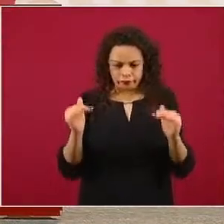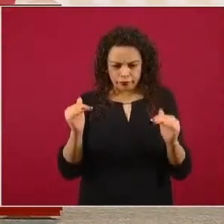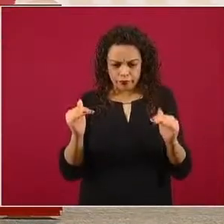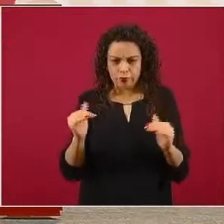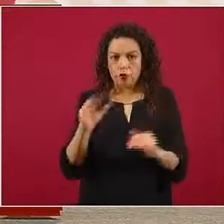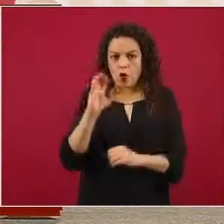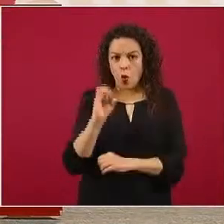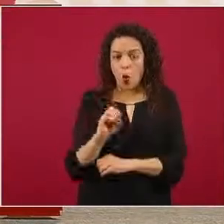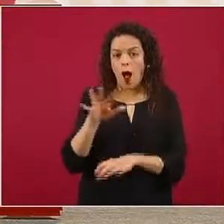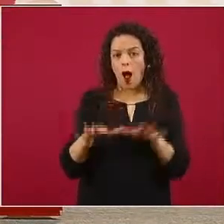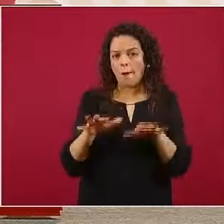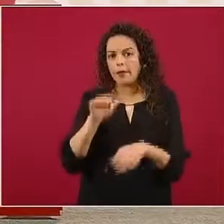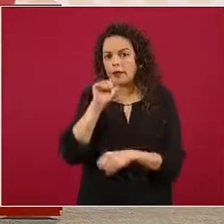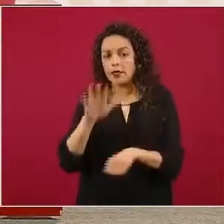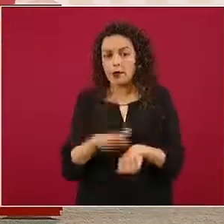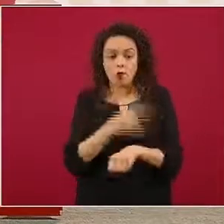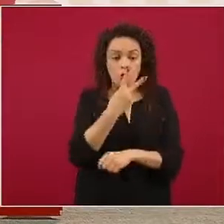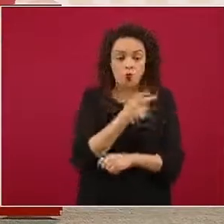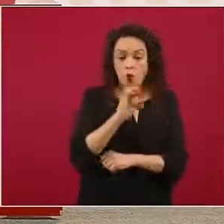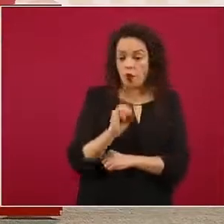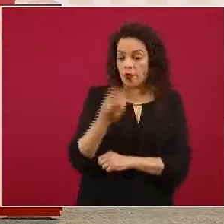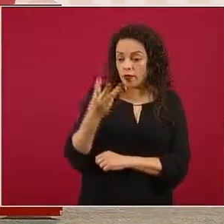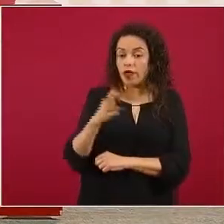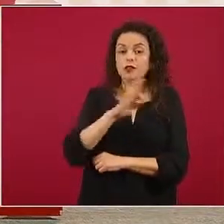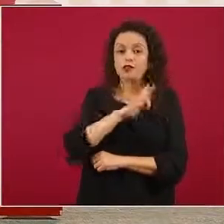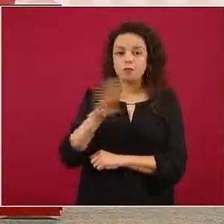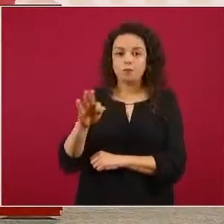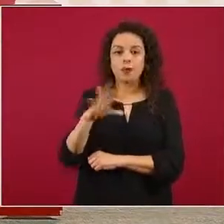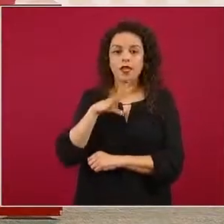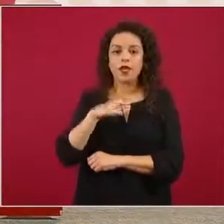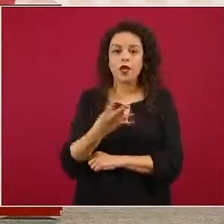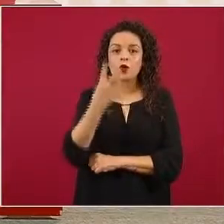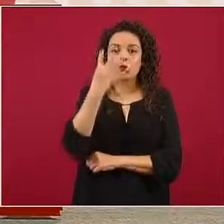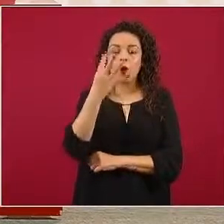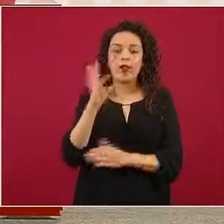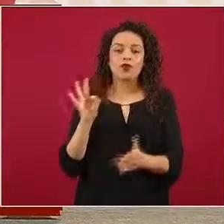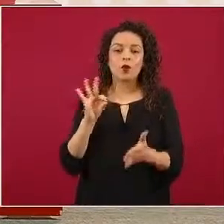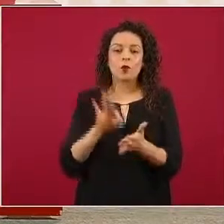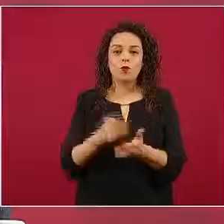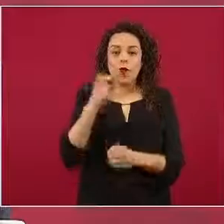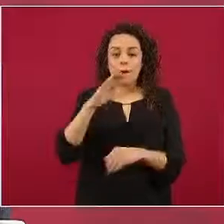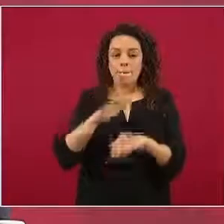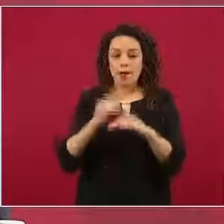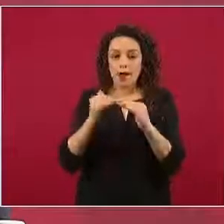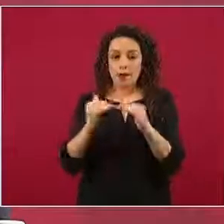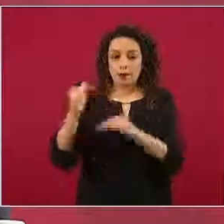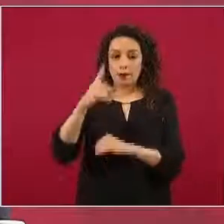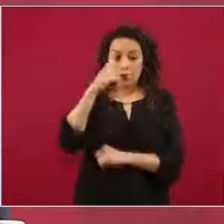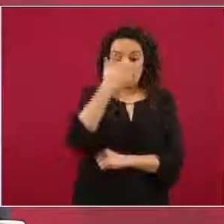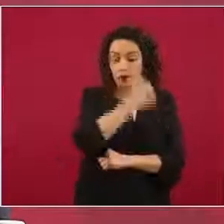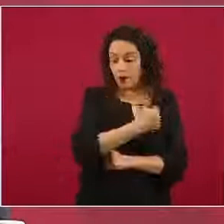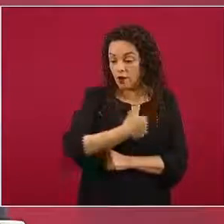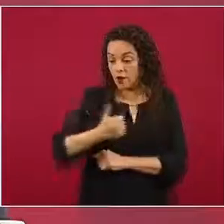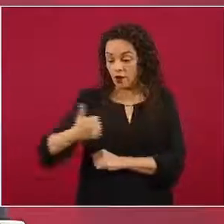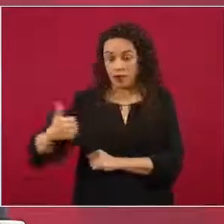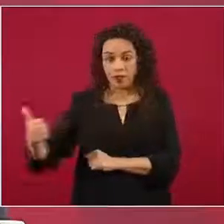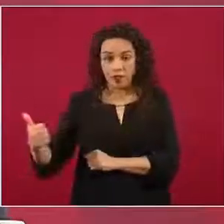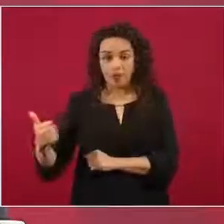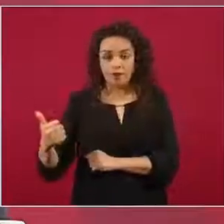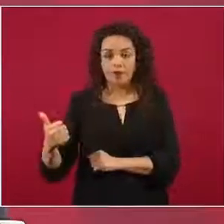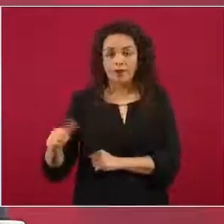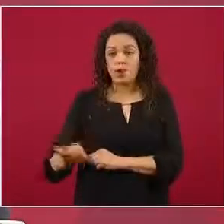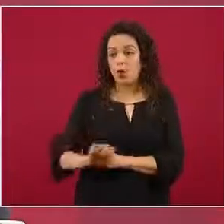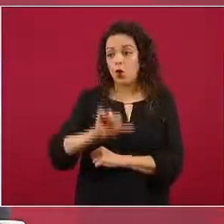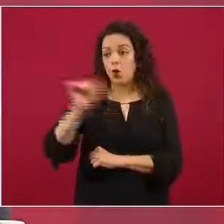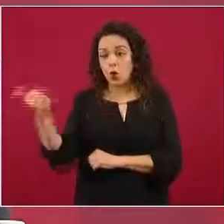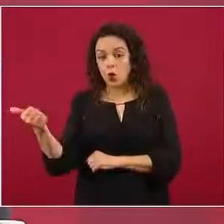2 o estos 3 pudieran haber logrado 4 puntos, que es la mayor calificación para cada uno de ellos, los otros